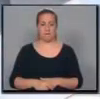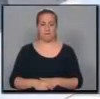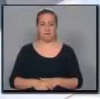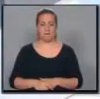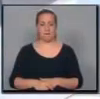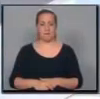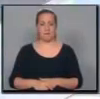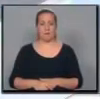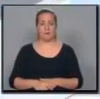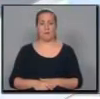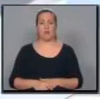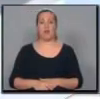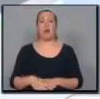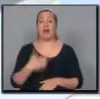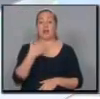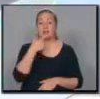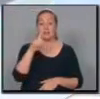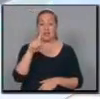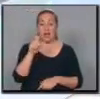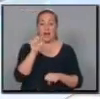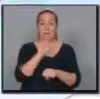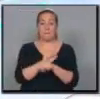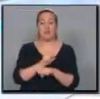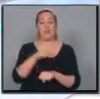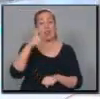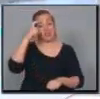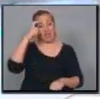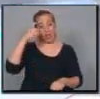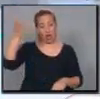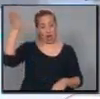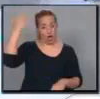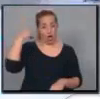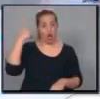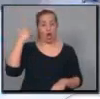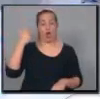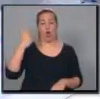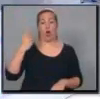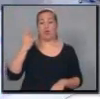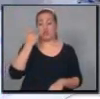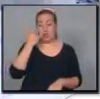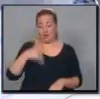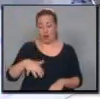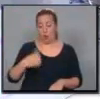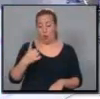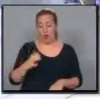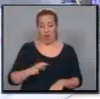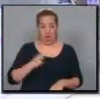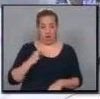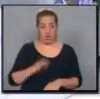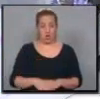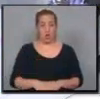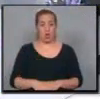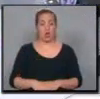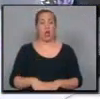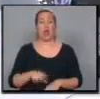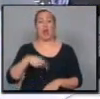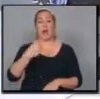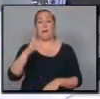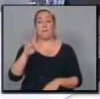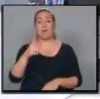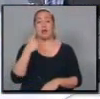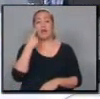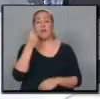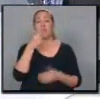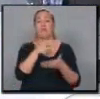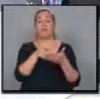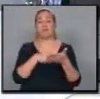Bueno, ahí está. Milagro Sala está detenida desde enero pasado. Va a cumplir 1 año en prisión. El próximo miércoles se van a escuchar las palabras de